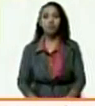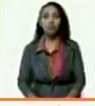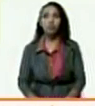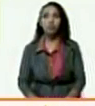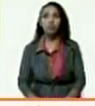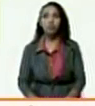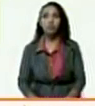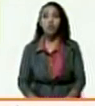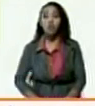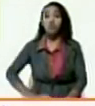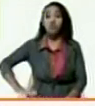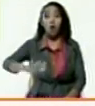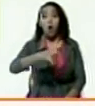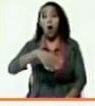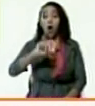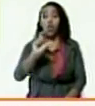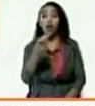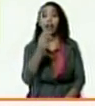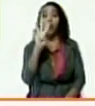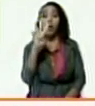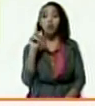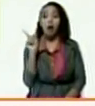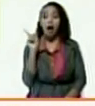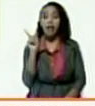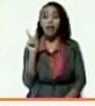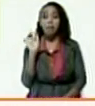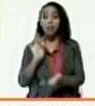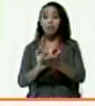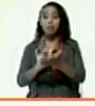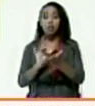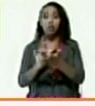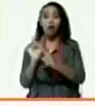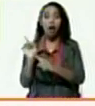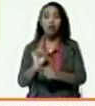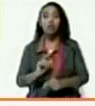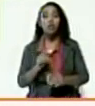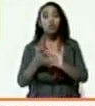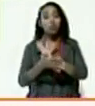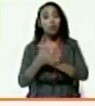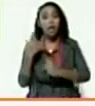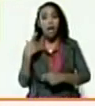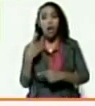De todo el G4 estaba ahí, todos están allí presentes. Lo demás es